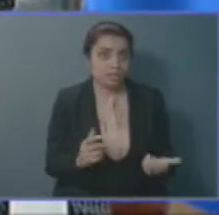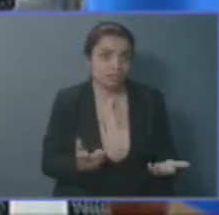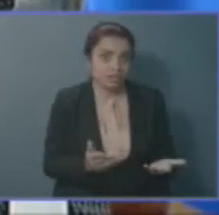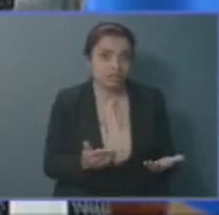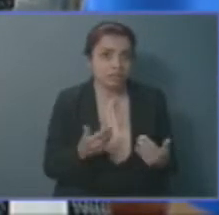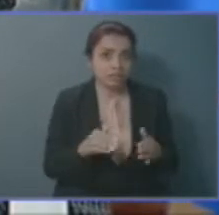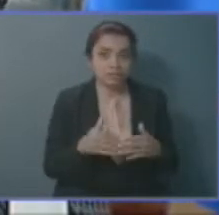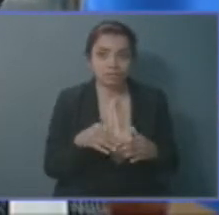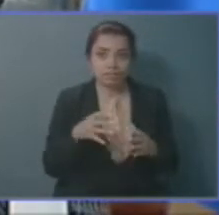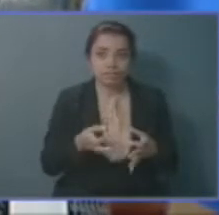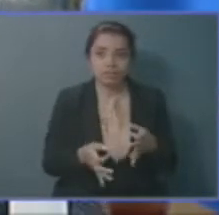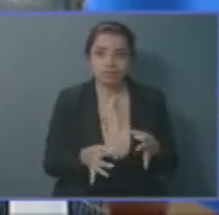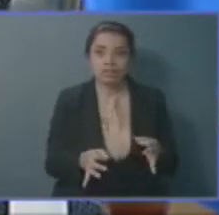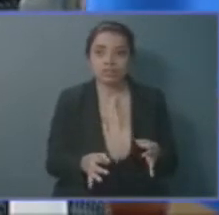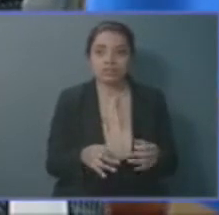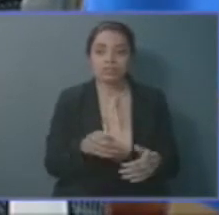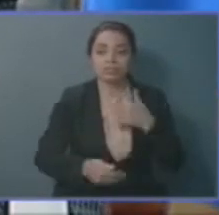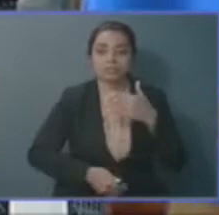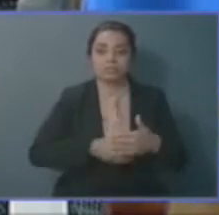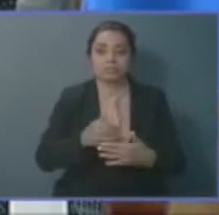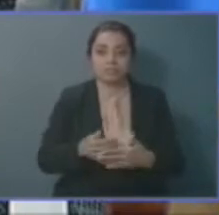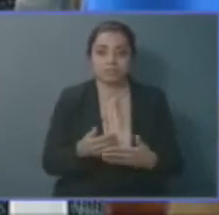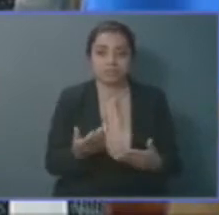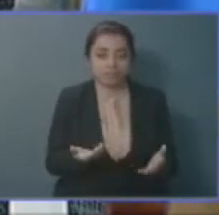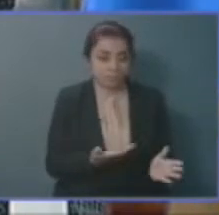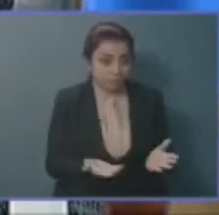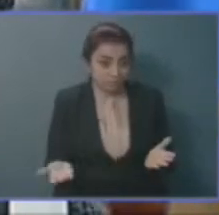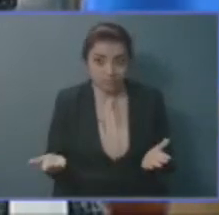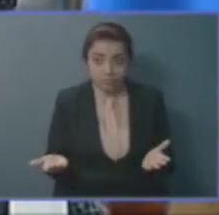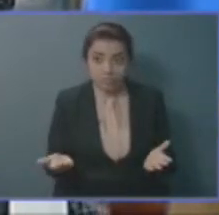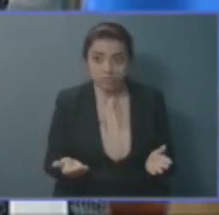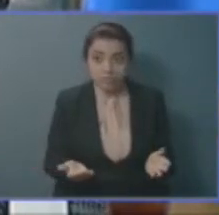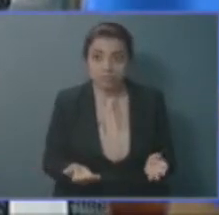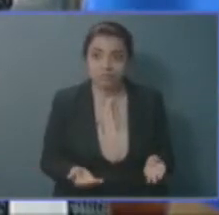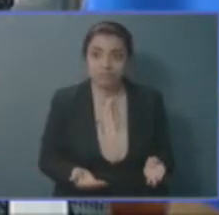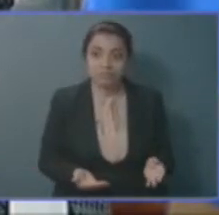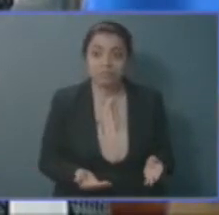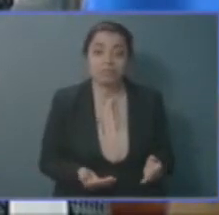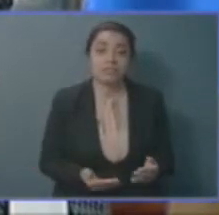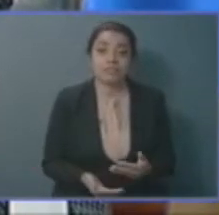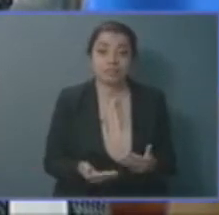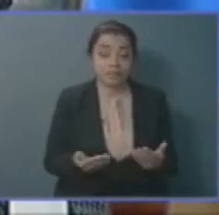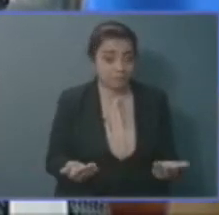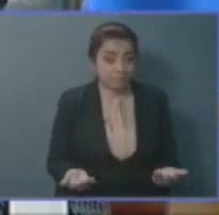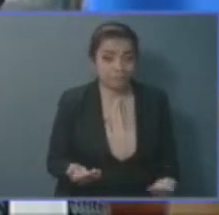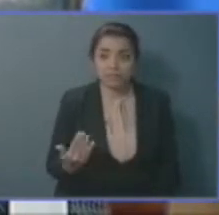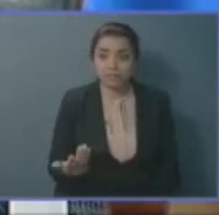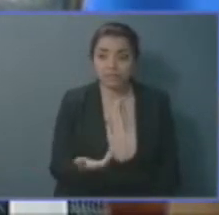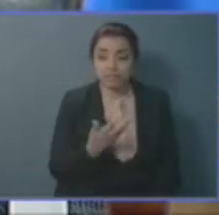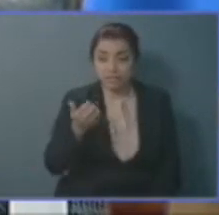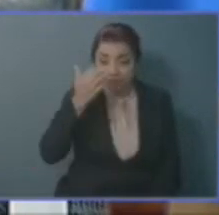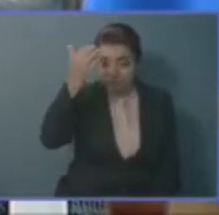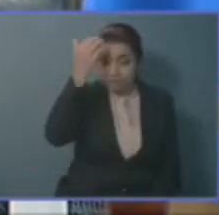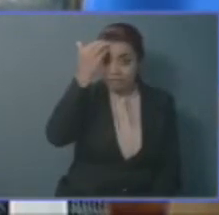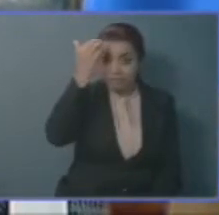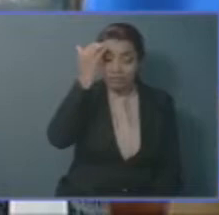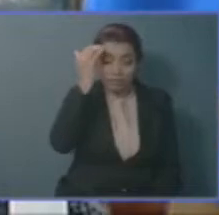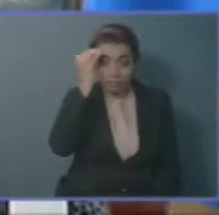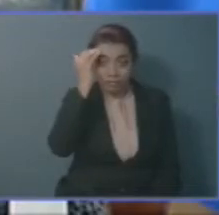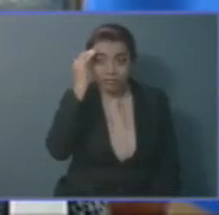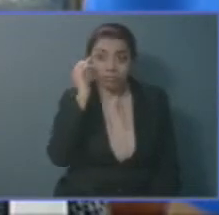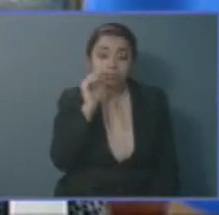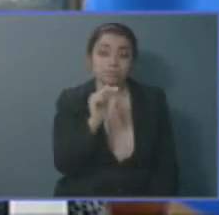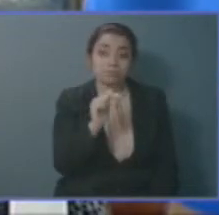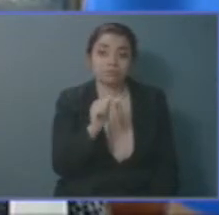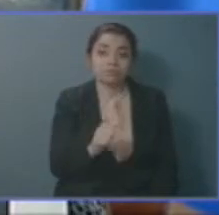medidas con el órgano ejecutivo. Y lo hicimos, como todos lo sabemos, por un